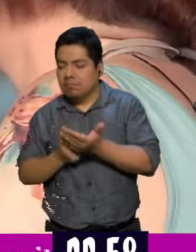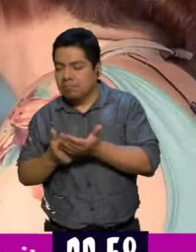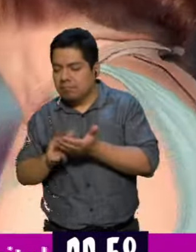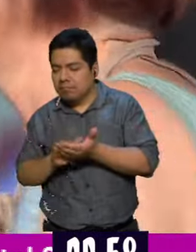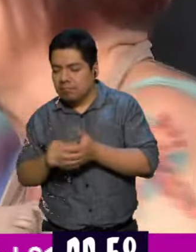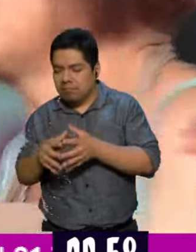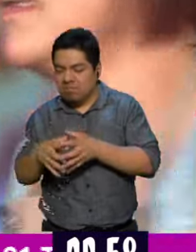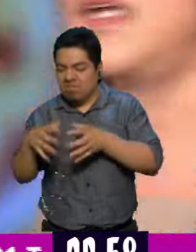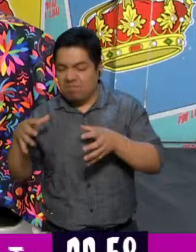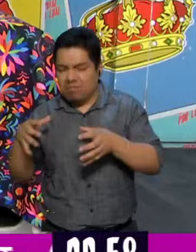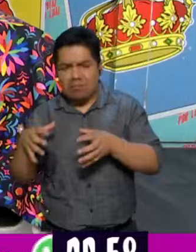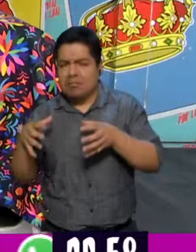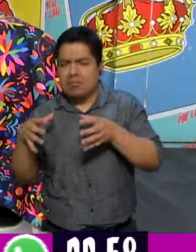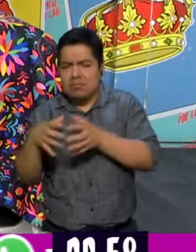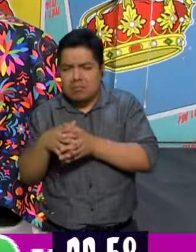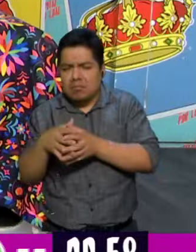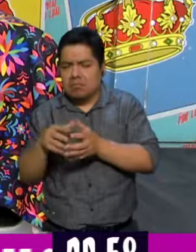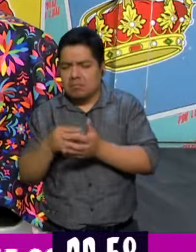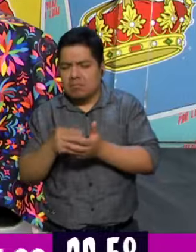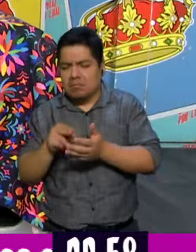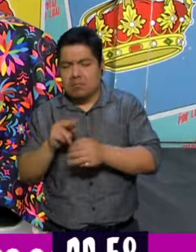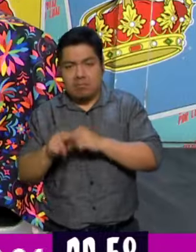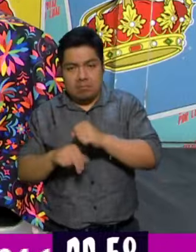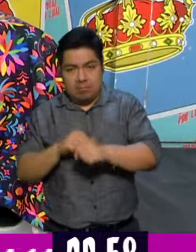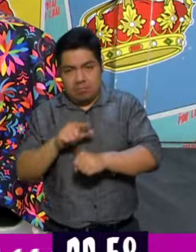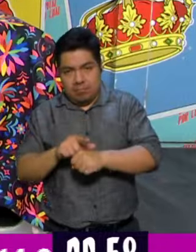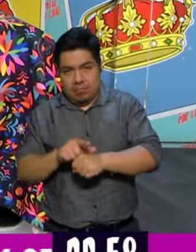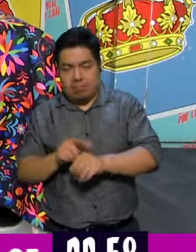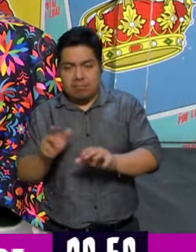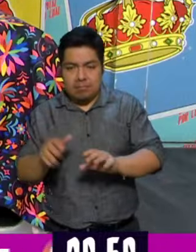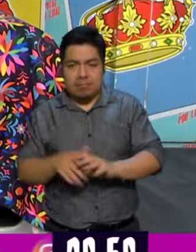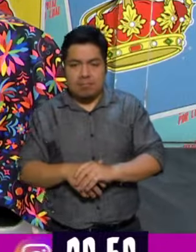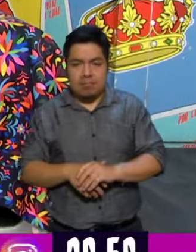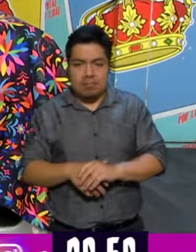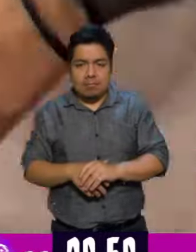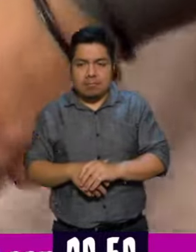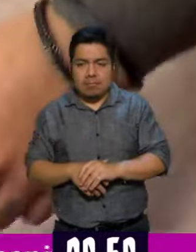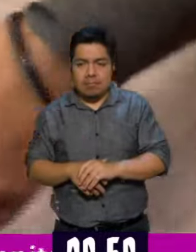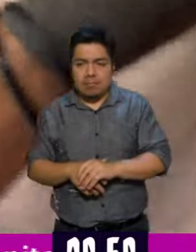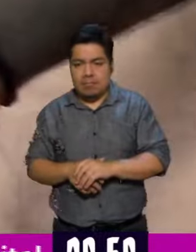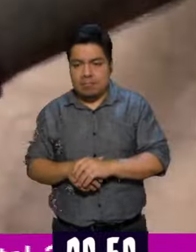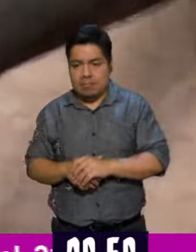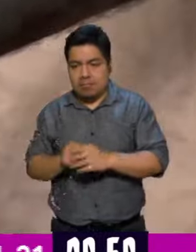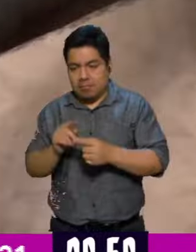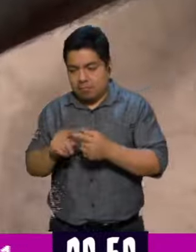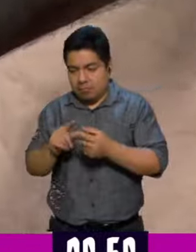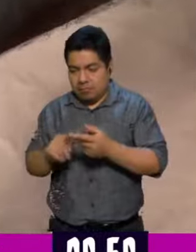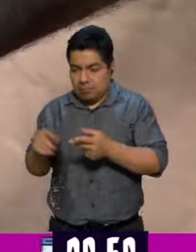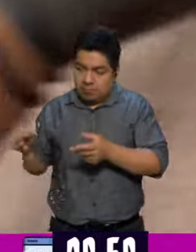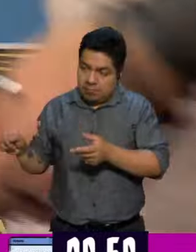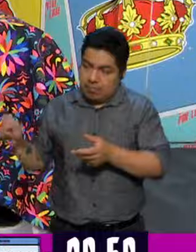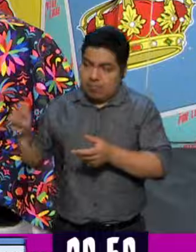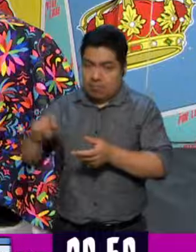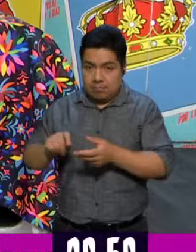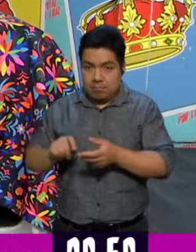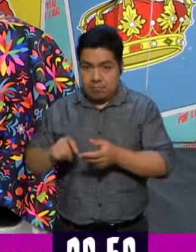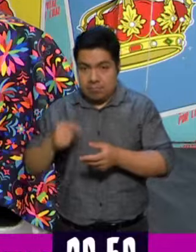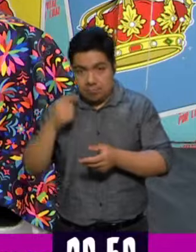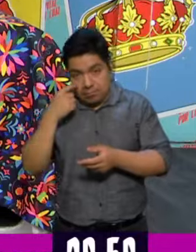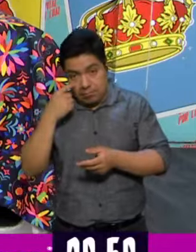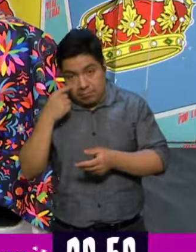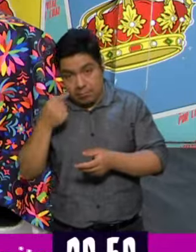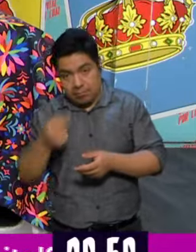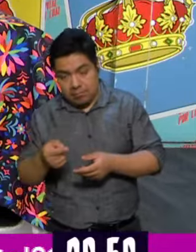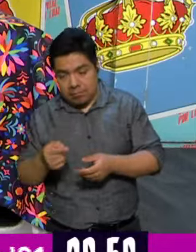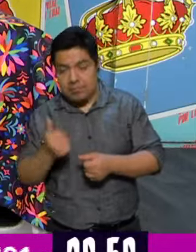esponje tanto. Ya no entendí. Que esponje tanto, sí. ¿Vale? Sí, pues luego, ni yo que siempre fuera uso los huevos. Mousse. Por si las... Aquí vamos a agregar, por favor, Vargas. Sí. Vamos a agregar